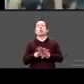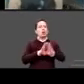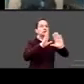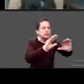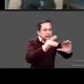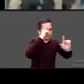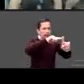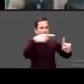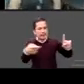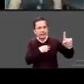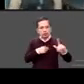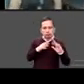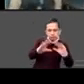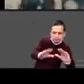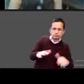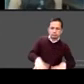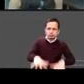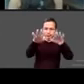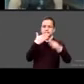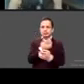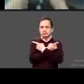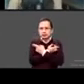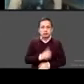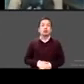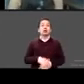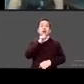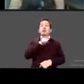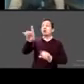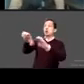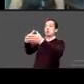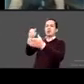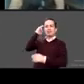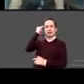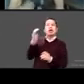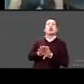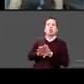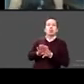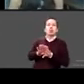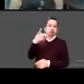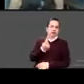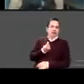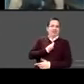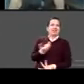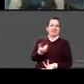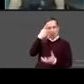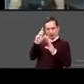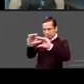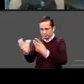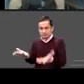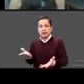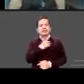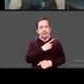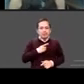¿Cómo entendemos la identidad comunitaria en poblaciones indígenas? ¿Y cómo accedemos a mejores formas de relacionarlo? La